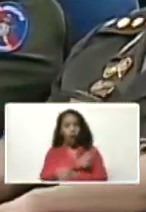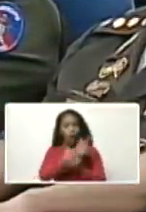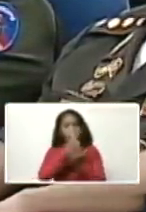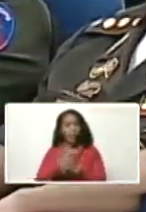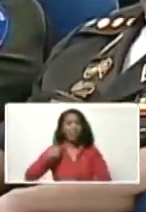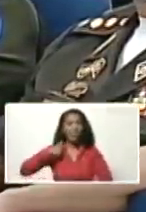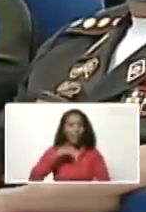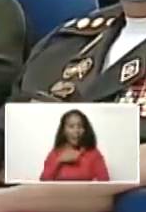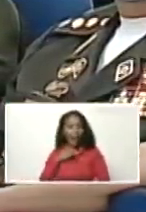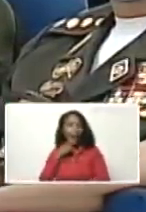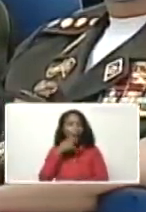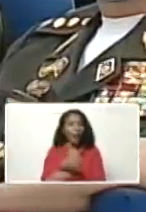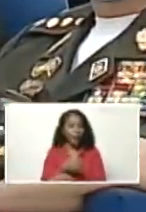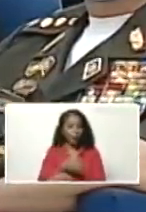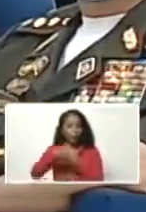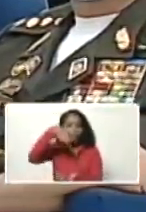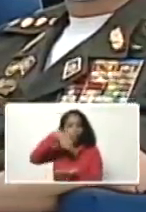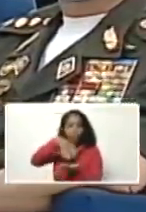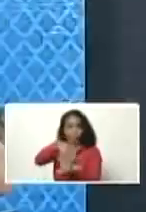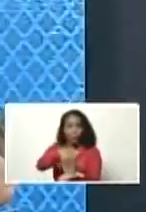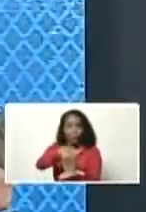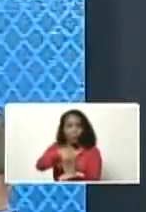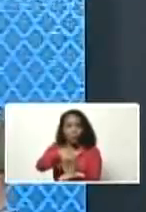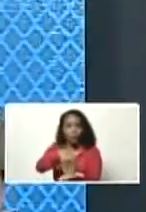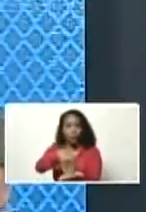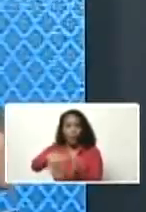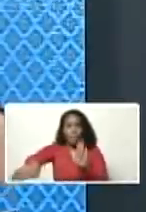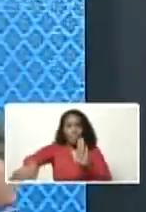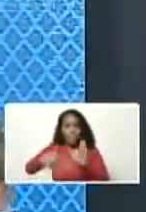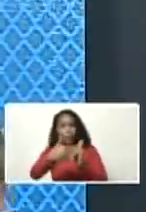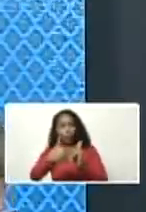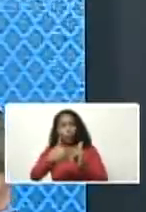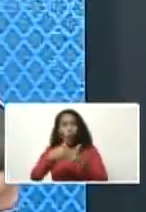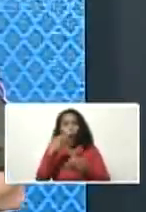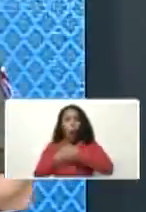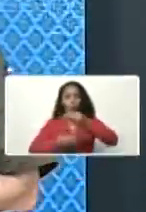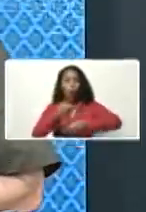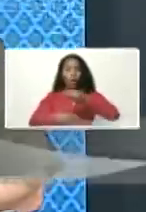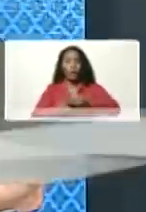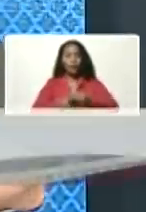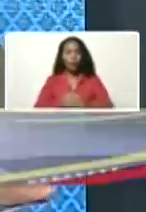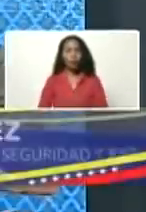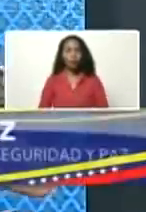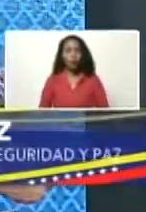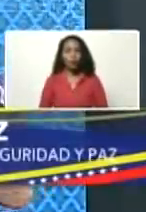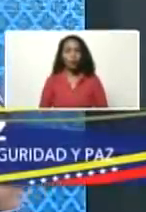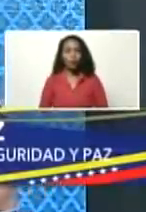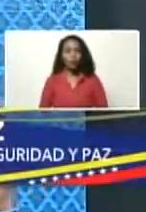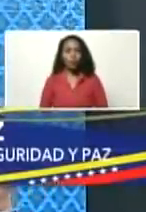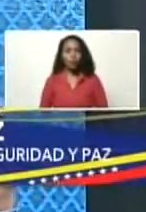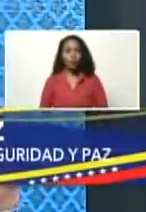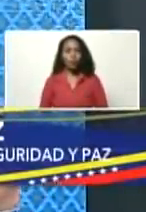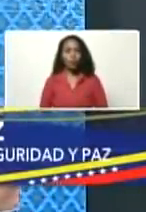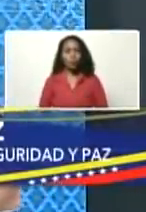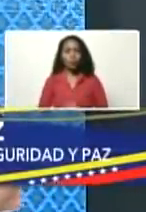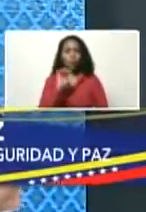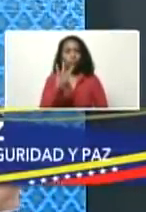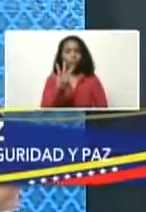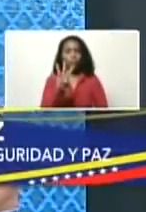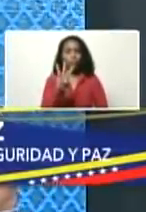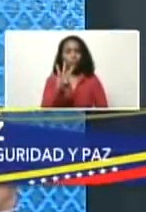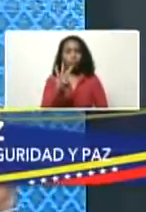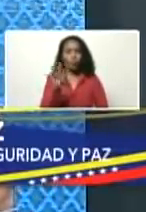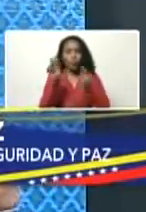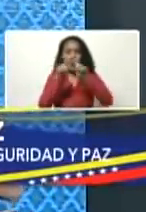estar allí parada firme con un muro de contención, como lo hizo los cuadros genuinos, los